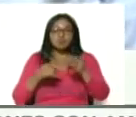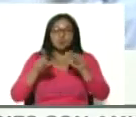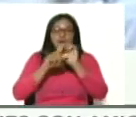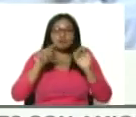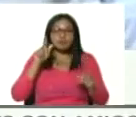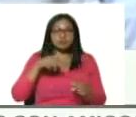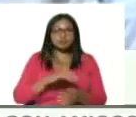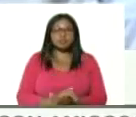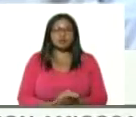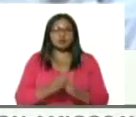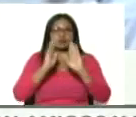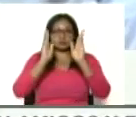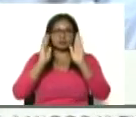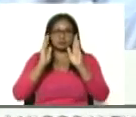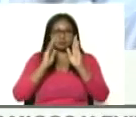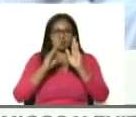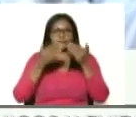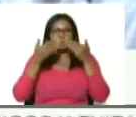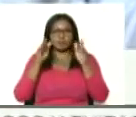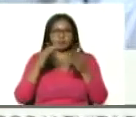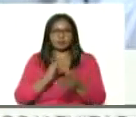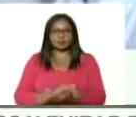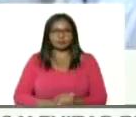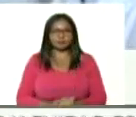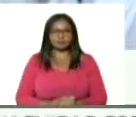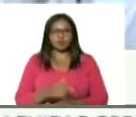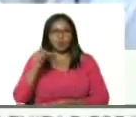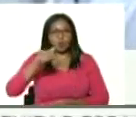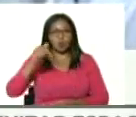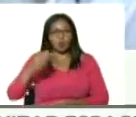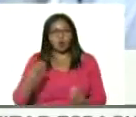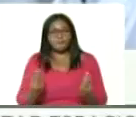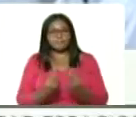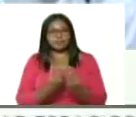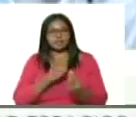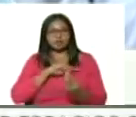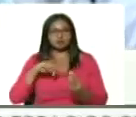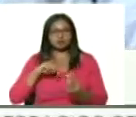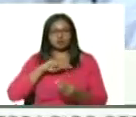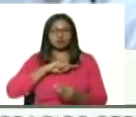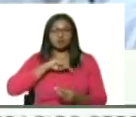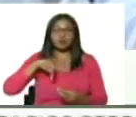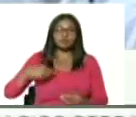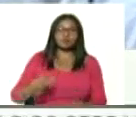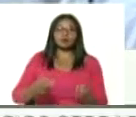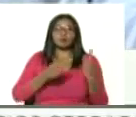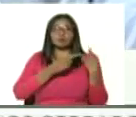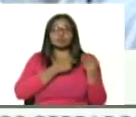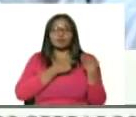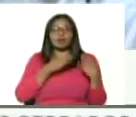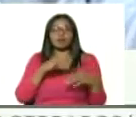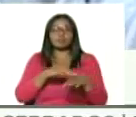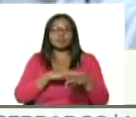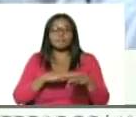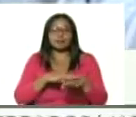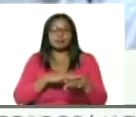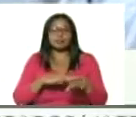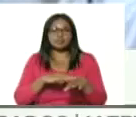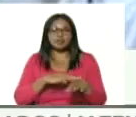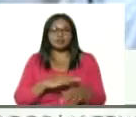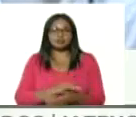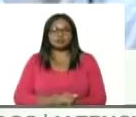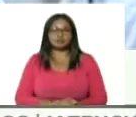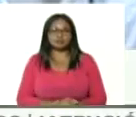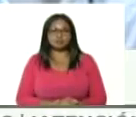la organización popular. Hoy nos acompañan nuestros representantes del Ministerio. También